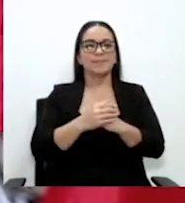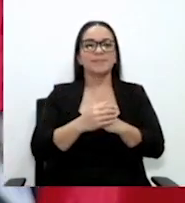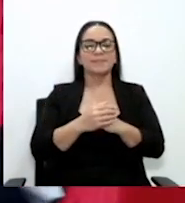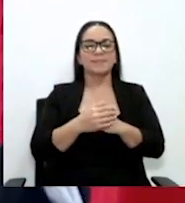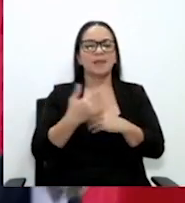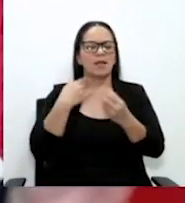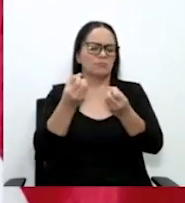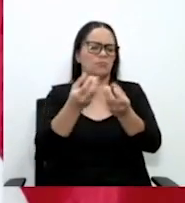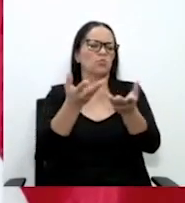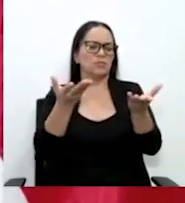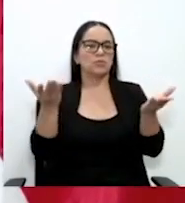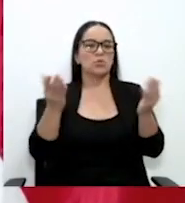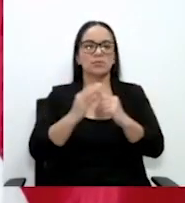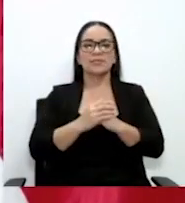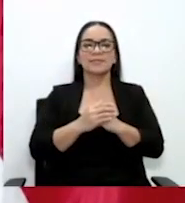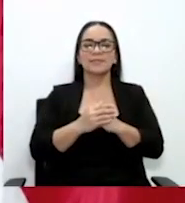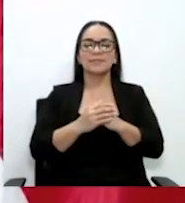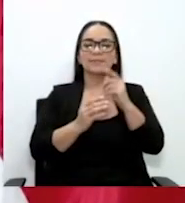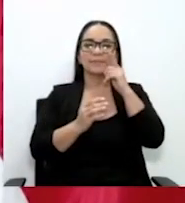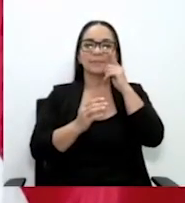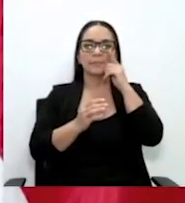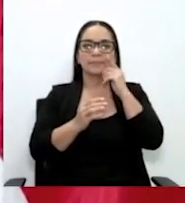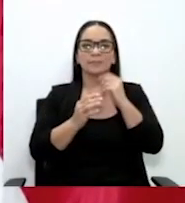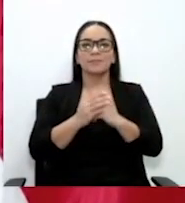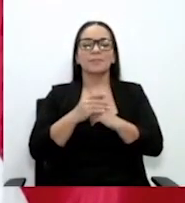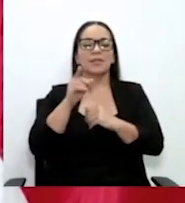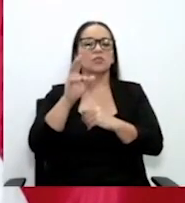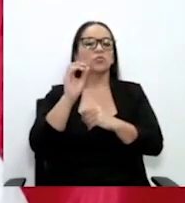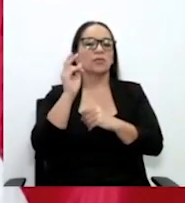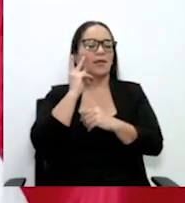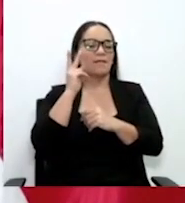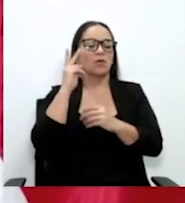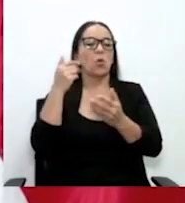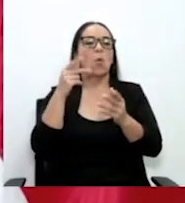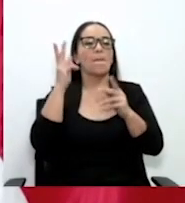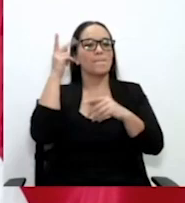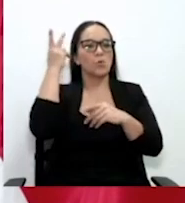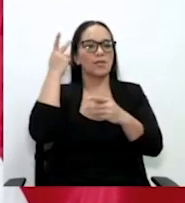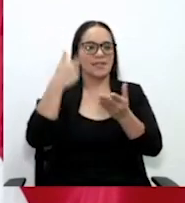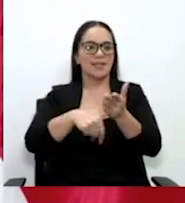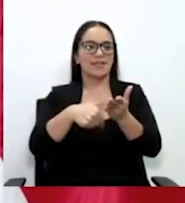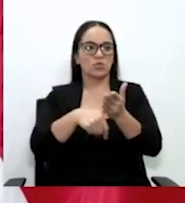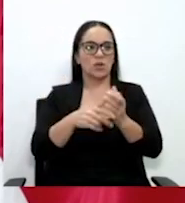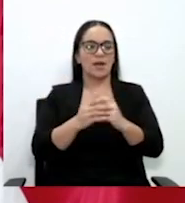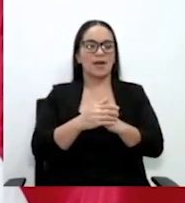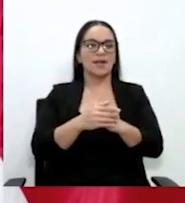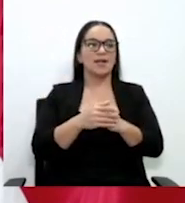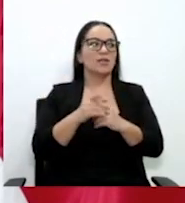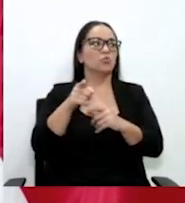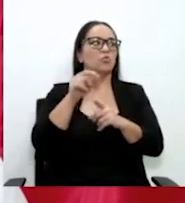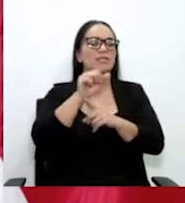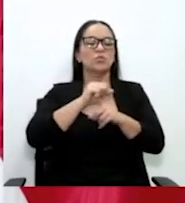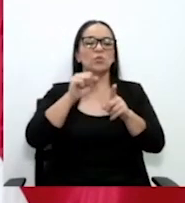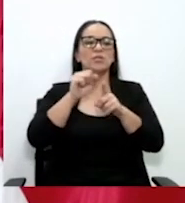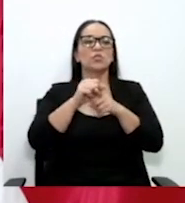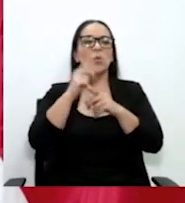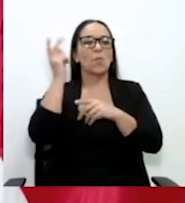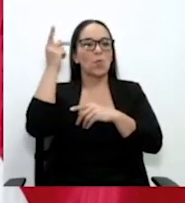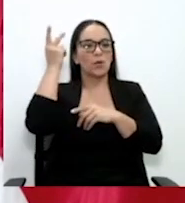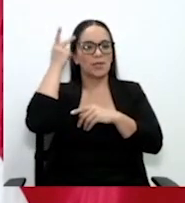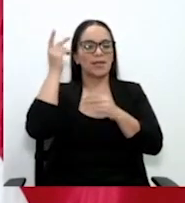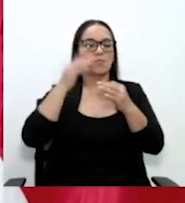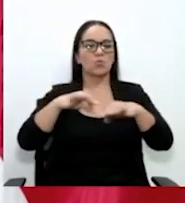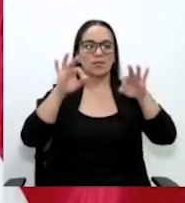amplia, y esto no tiene nada que ver con política electoral, es un hecho político importante en el